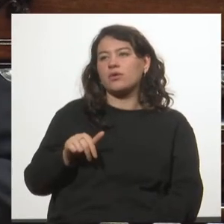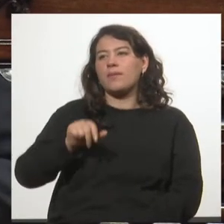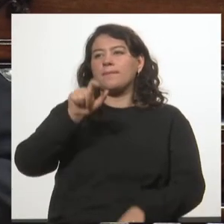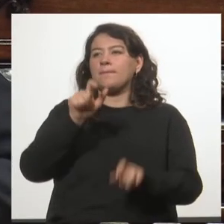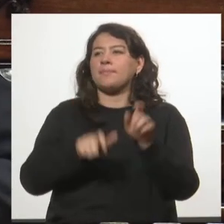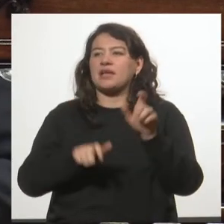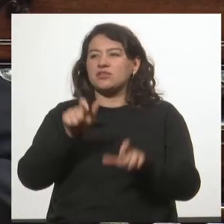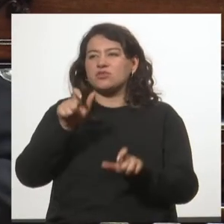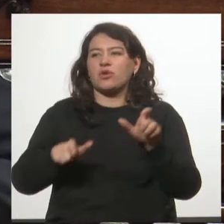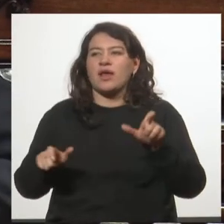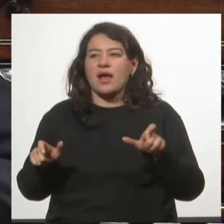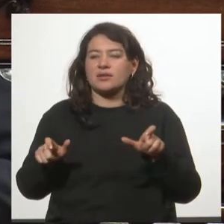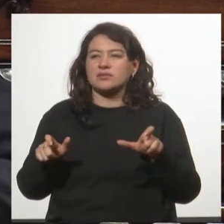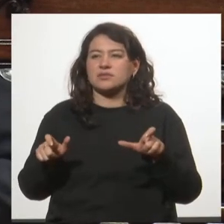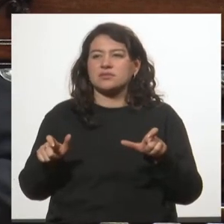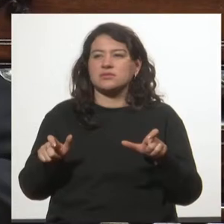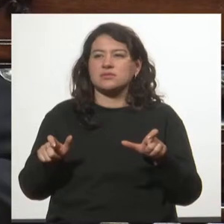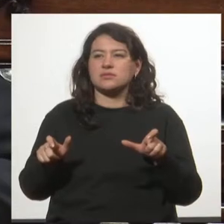gente